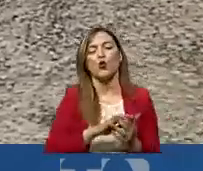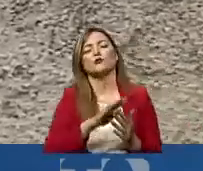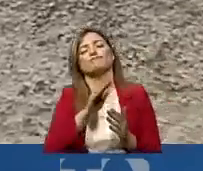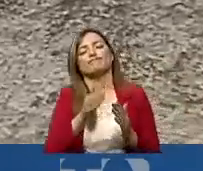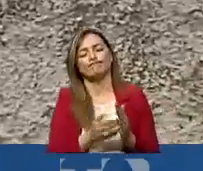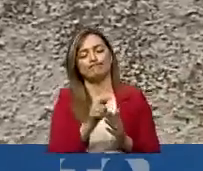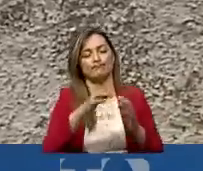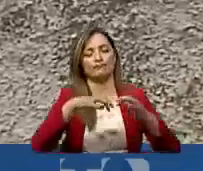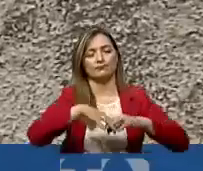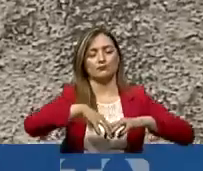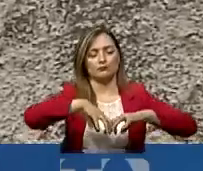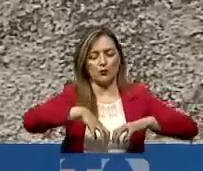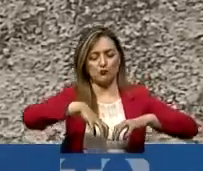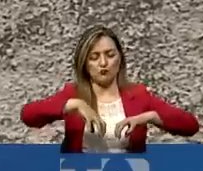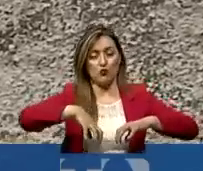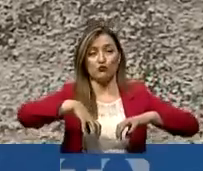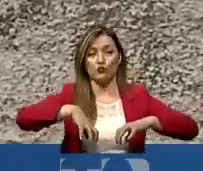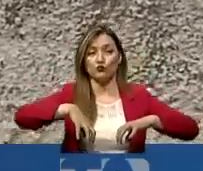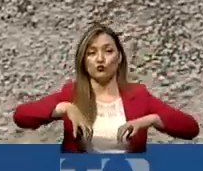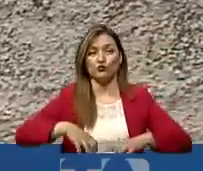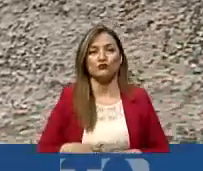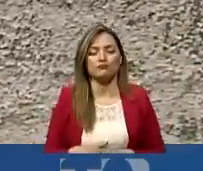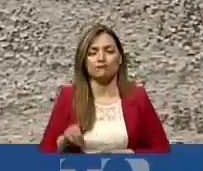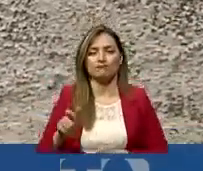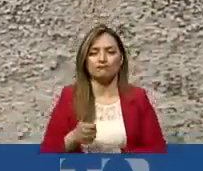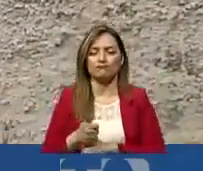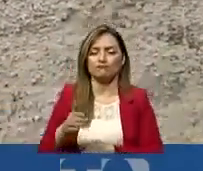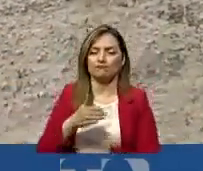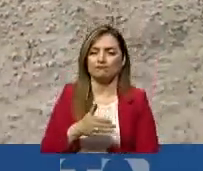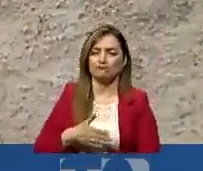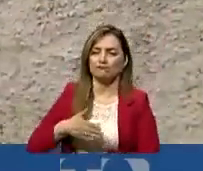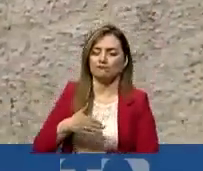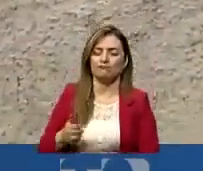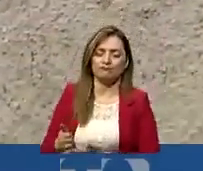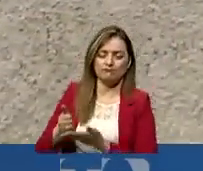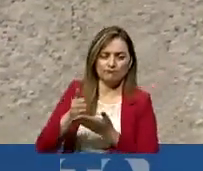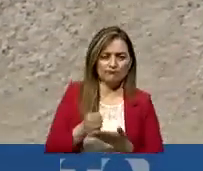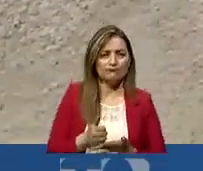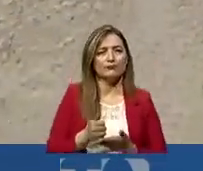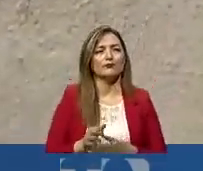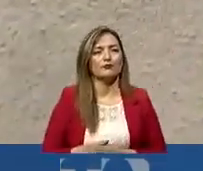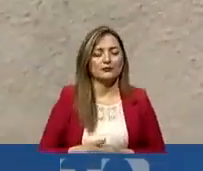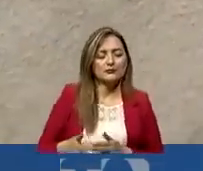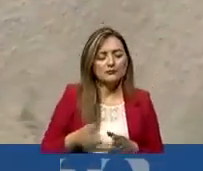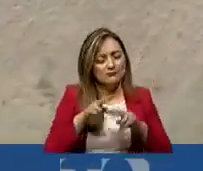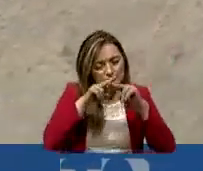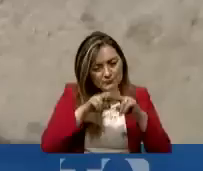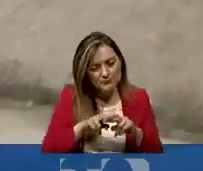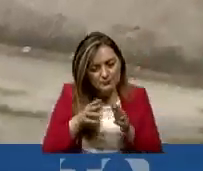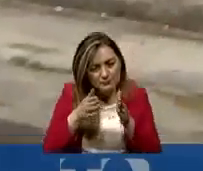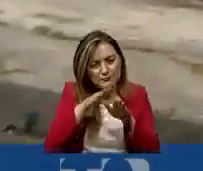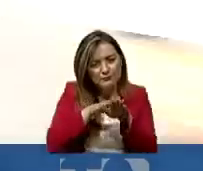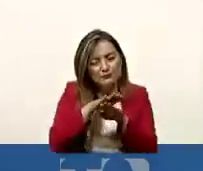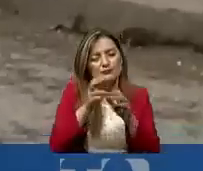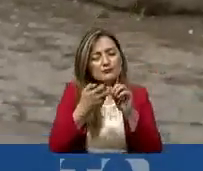hundimiento que se está yendo poco a poco. Y sí necesitaríamos que, por favor, nos ayuden es con toda la vía revisando, porque parece que